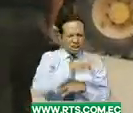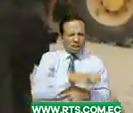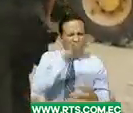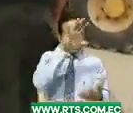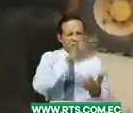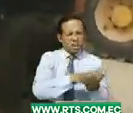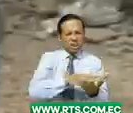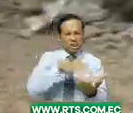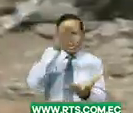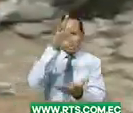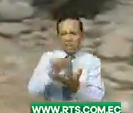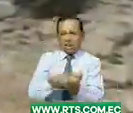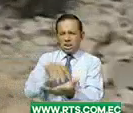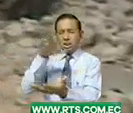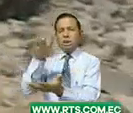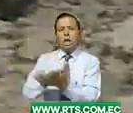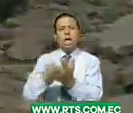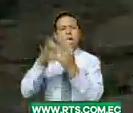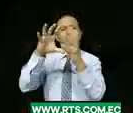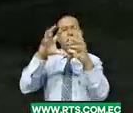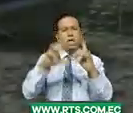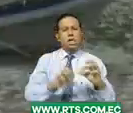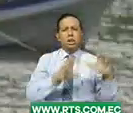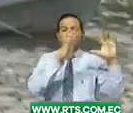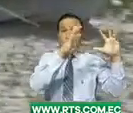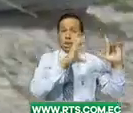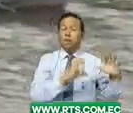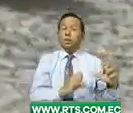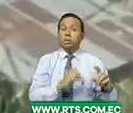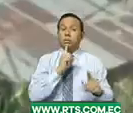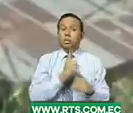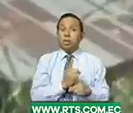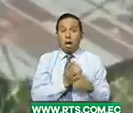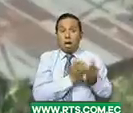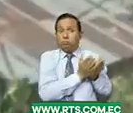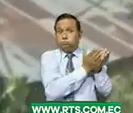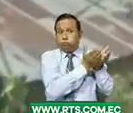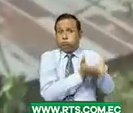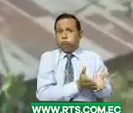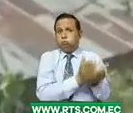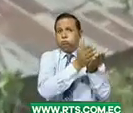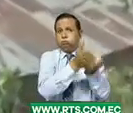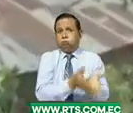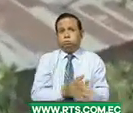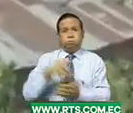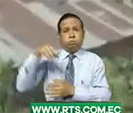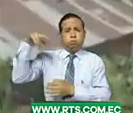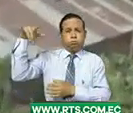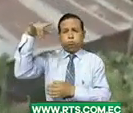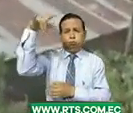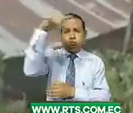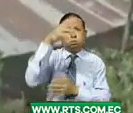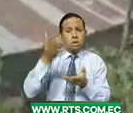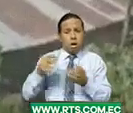contar con unidades que se desplazaron por tierra, por agua y también por aire.